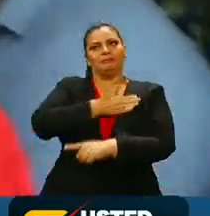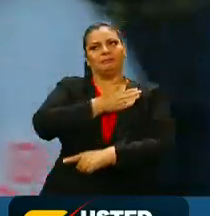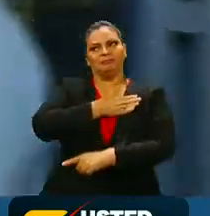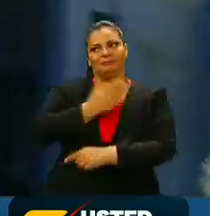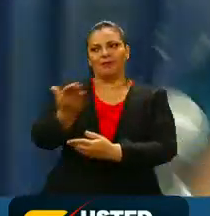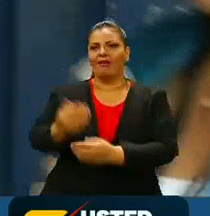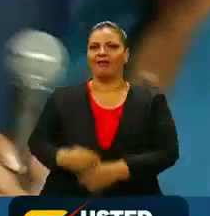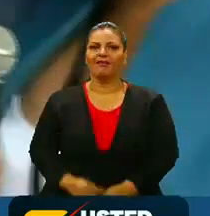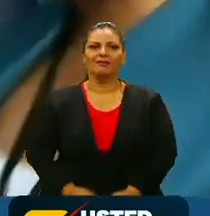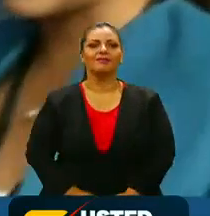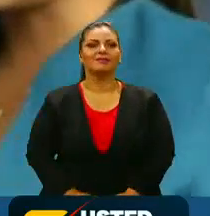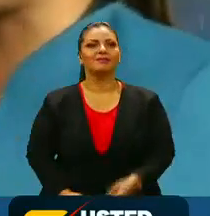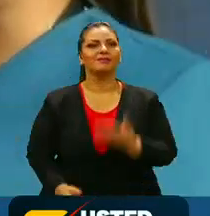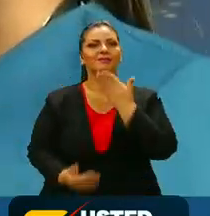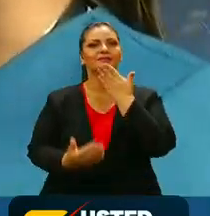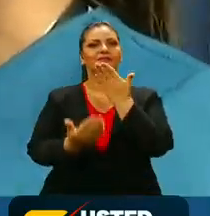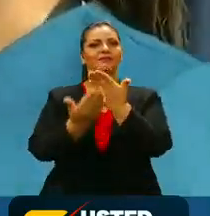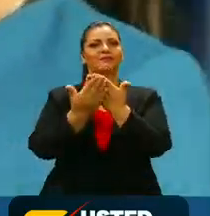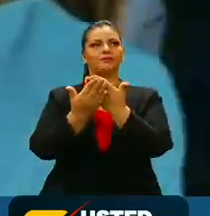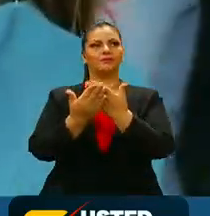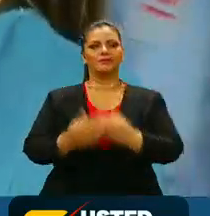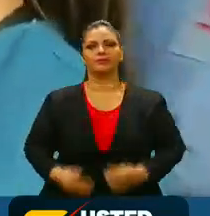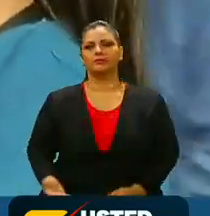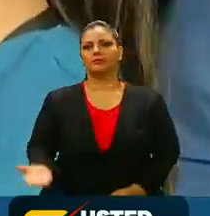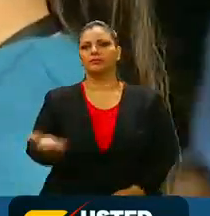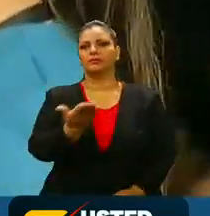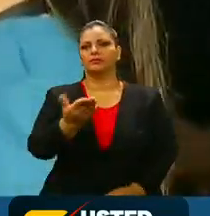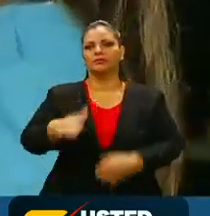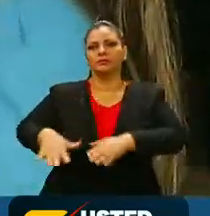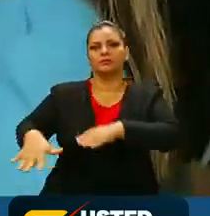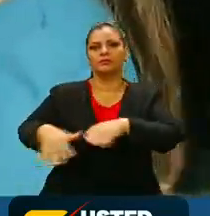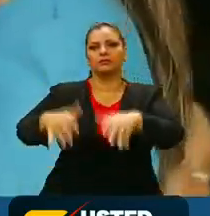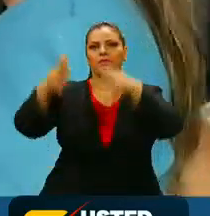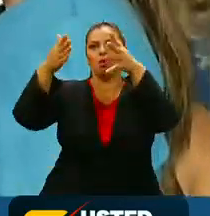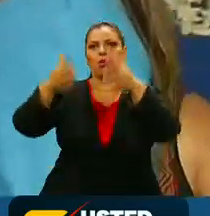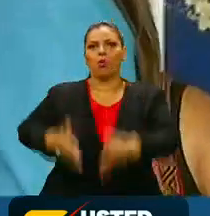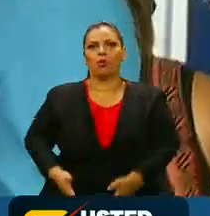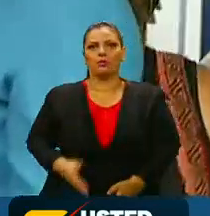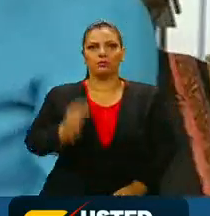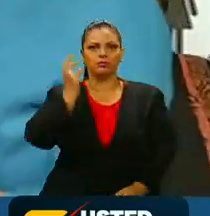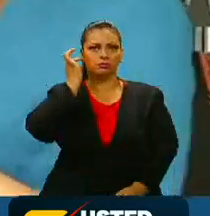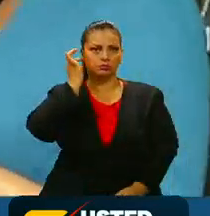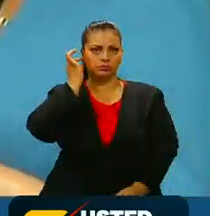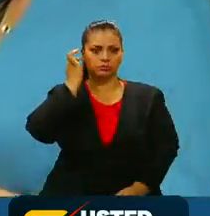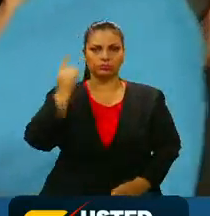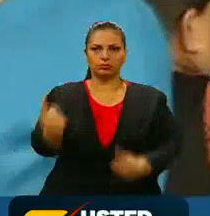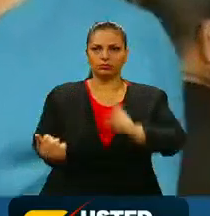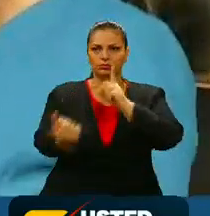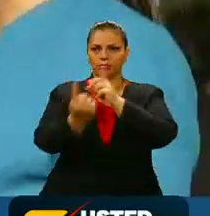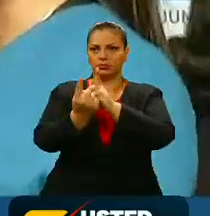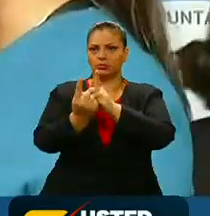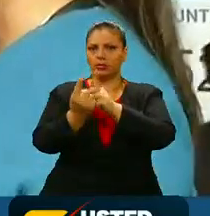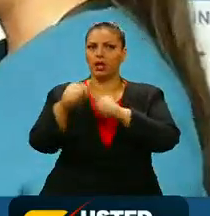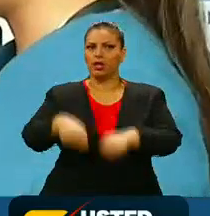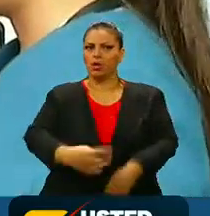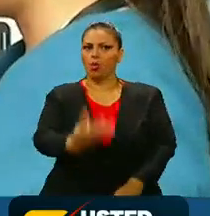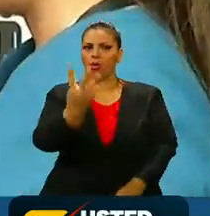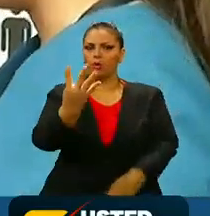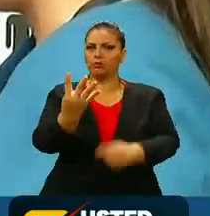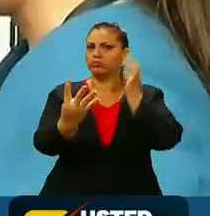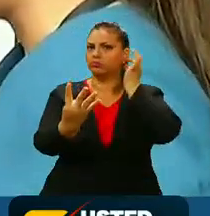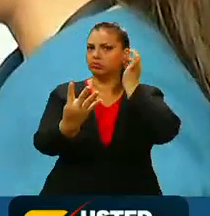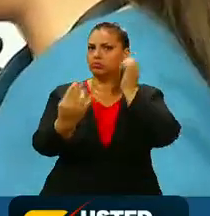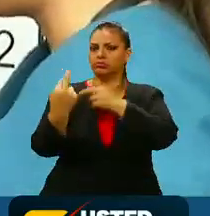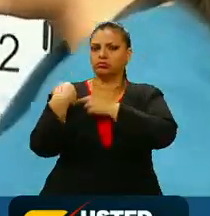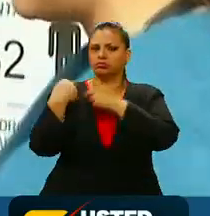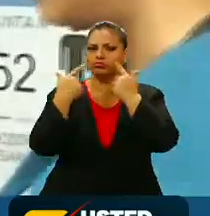Muchísimas gracias. Bueno, también vamos a conversar con una de las coordinadoras de este recinto electoral. Aquí hay en total 4 coordinadoras, ¿no? Hubo un poquito de retraso, ¿qué pasó? ¿No llegaron